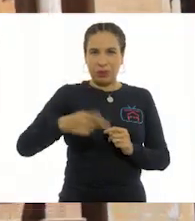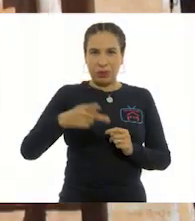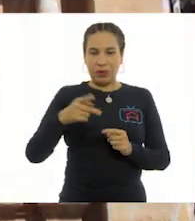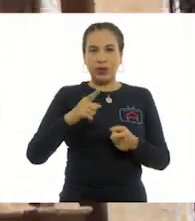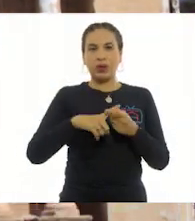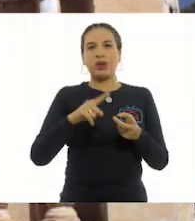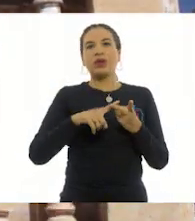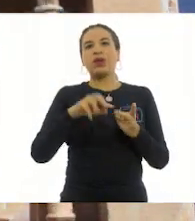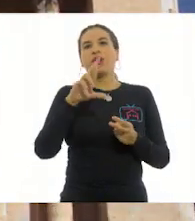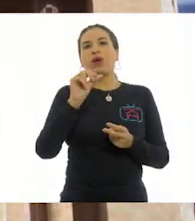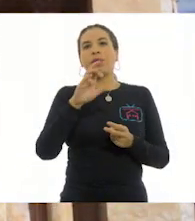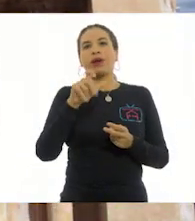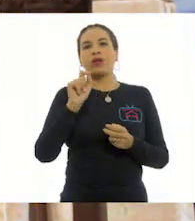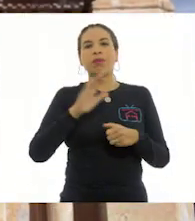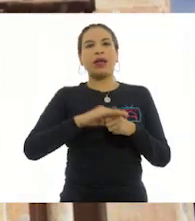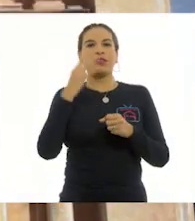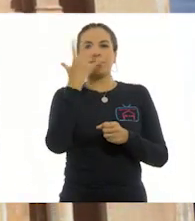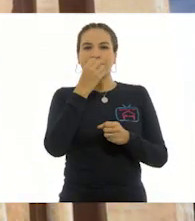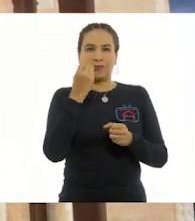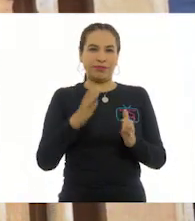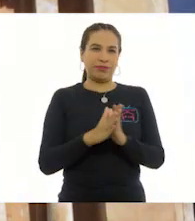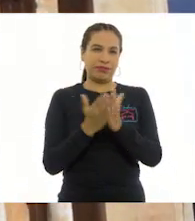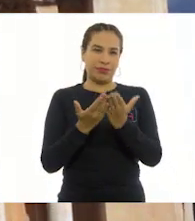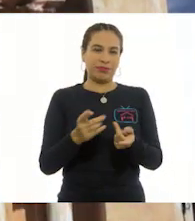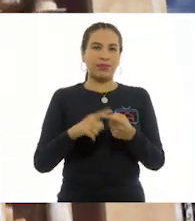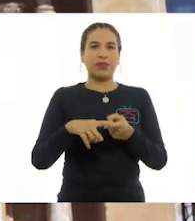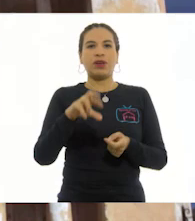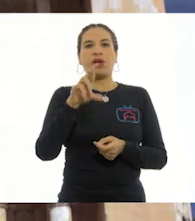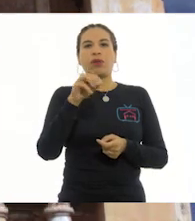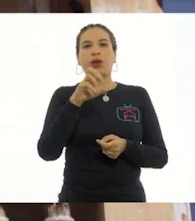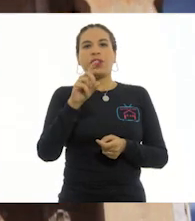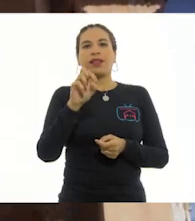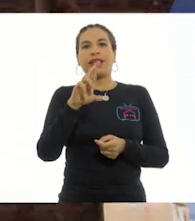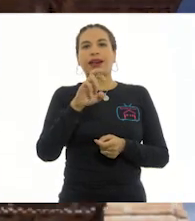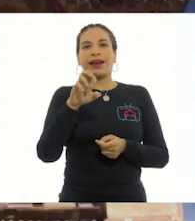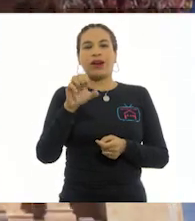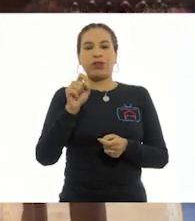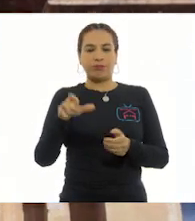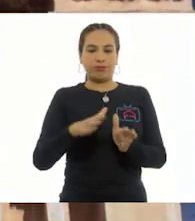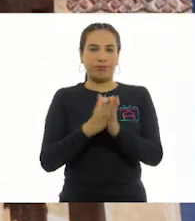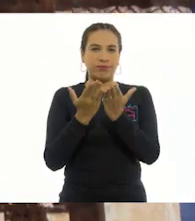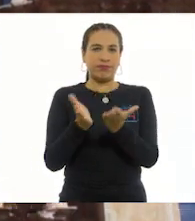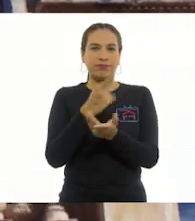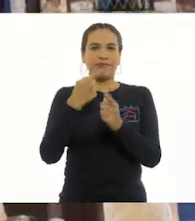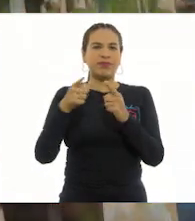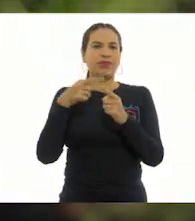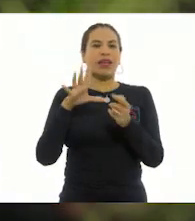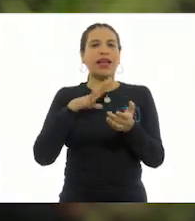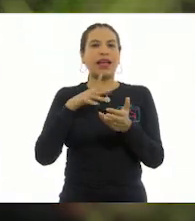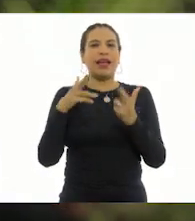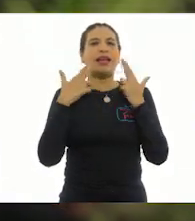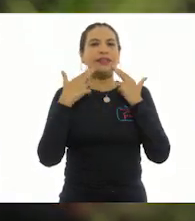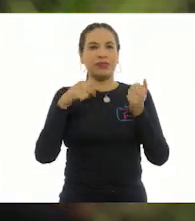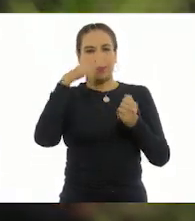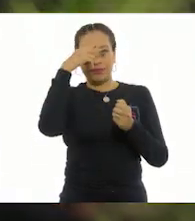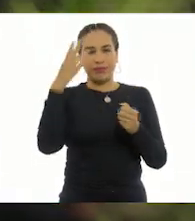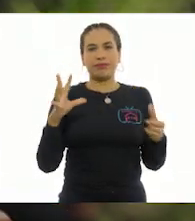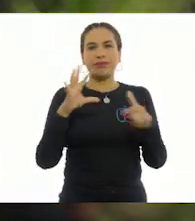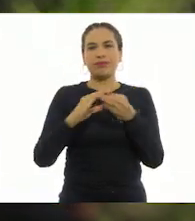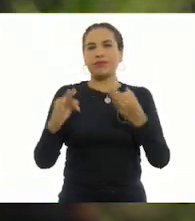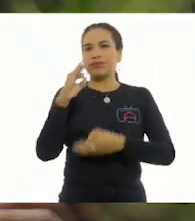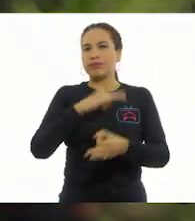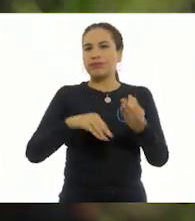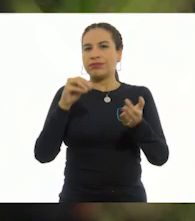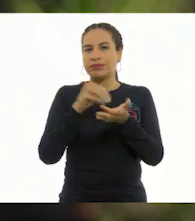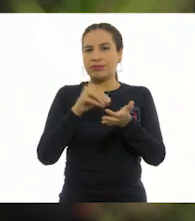Manuel Toussaint, en uno de sus más bellos libros, Romero de Terreros, que escribe un libro sobre haciendas de México, él platica que